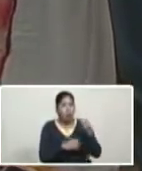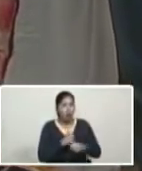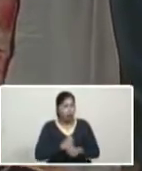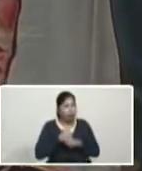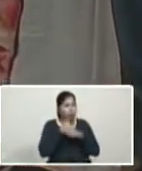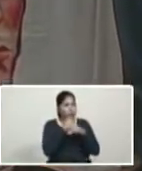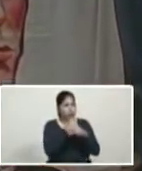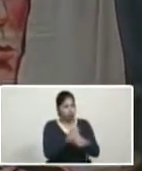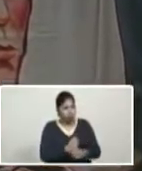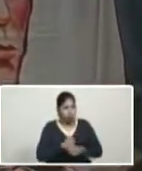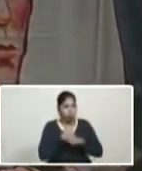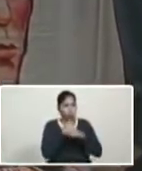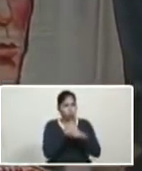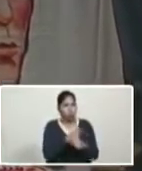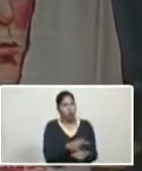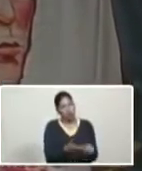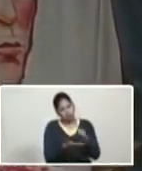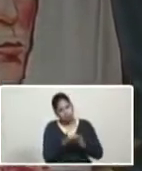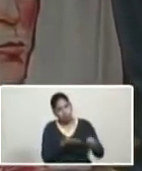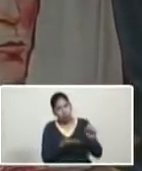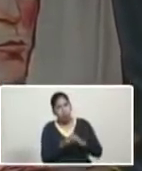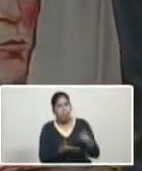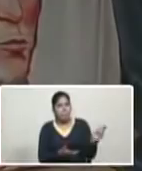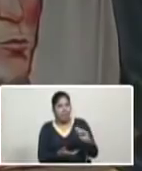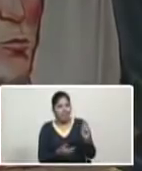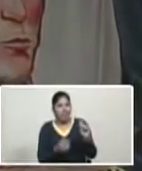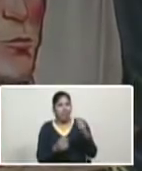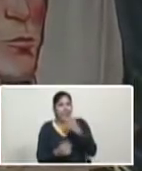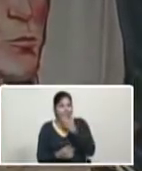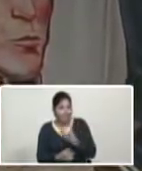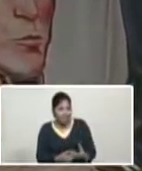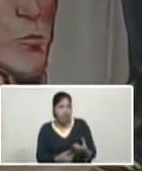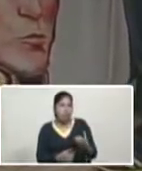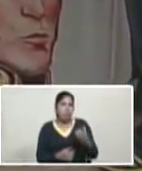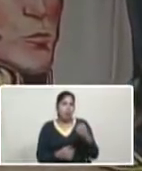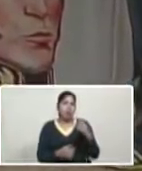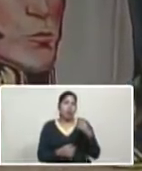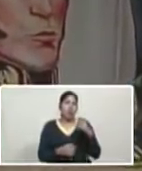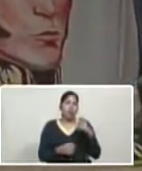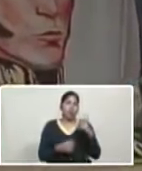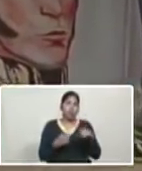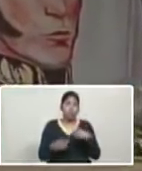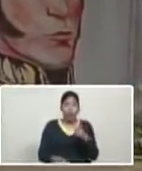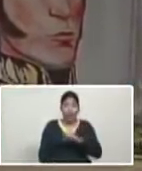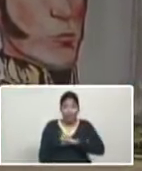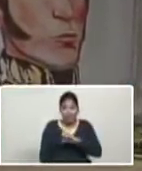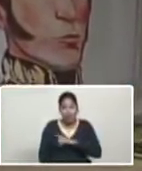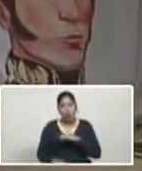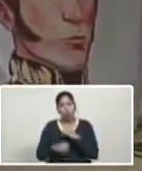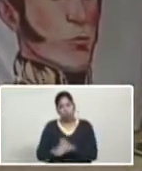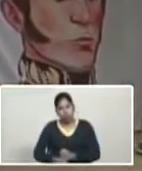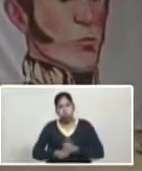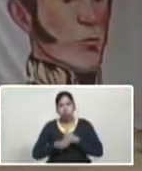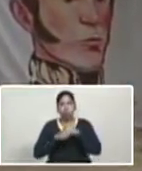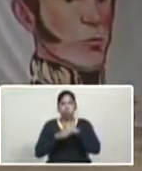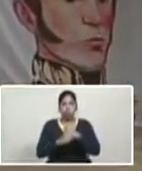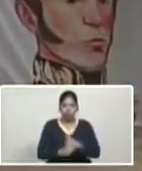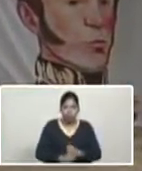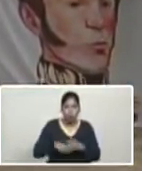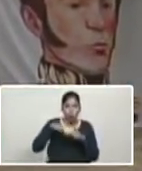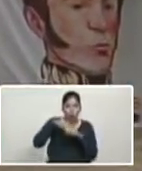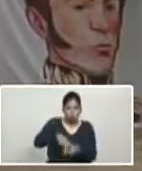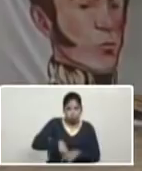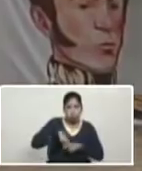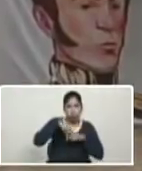Y entre los meses de diciembre del año 18, enero del 19, cabalgando los caminos de